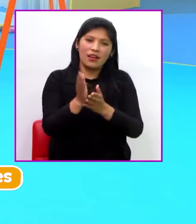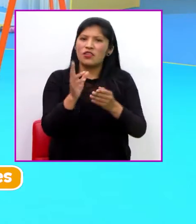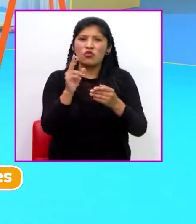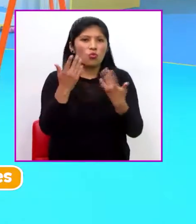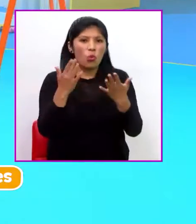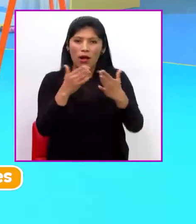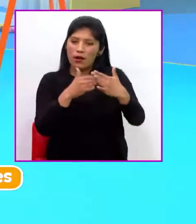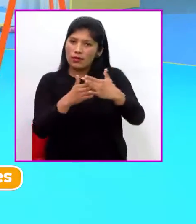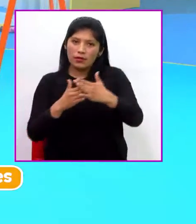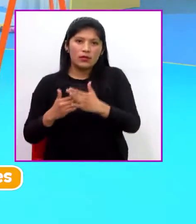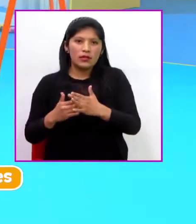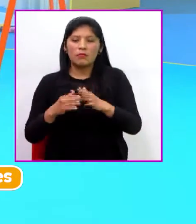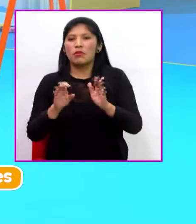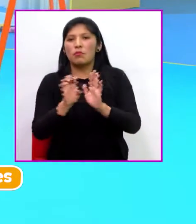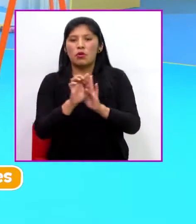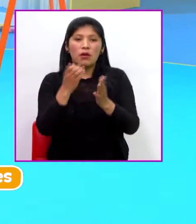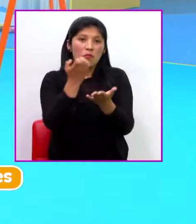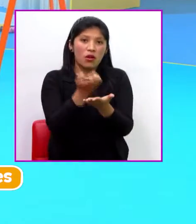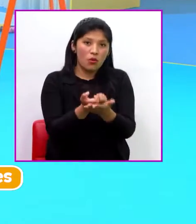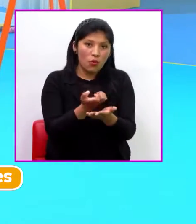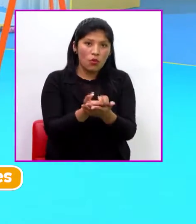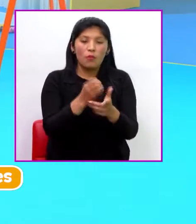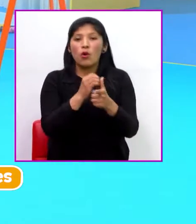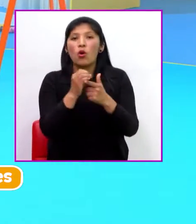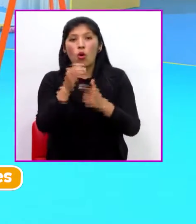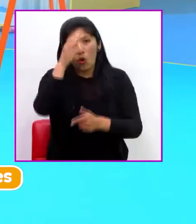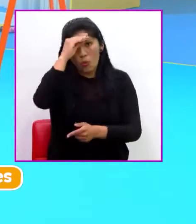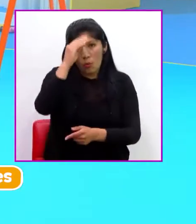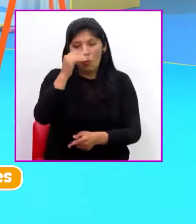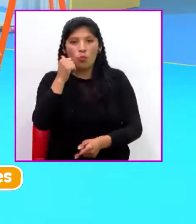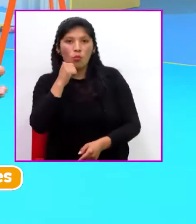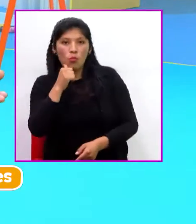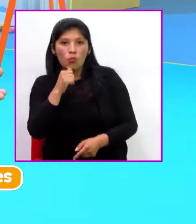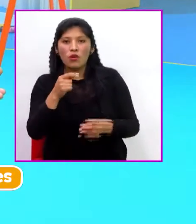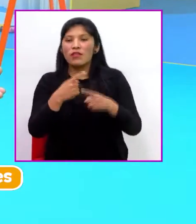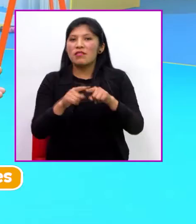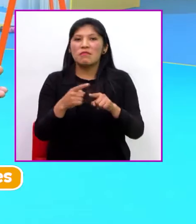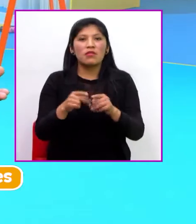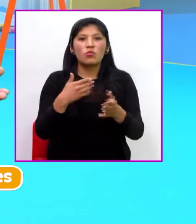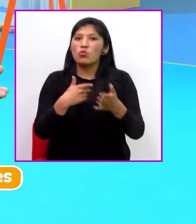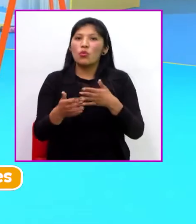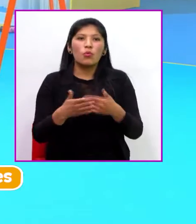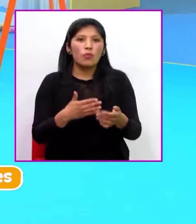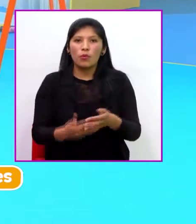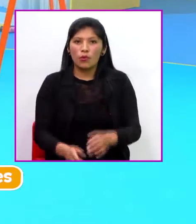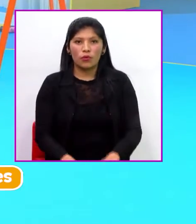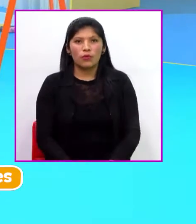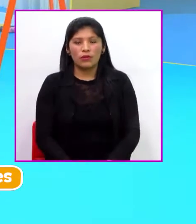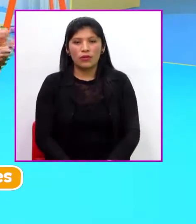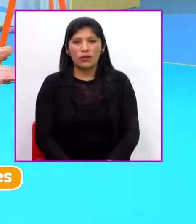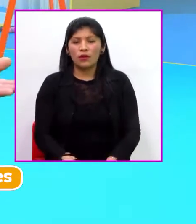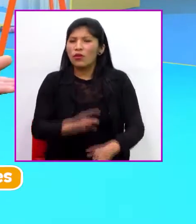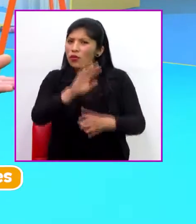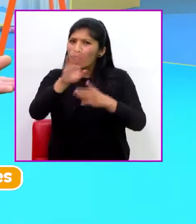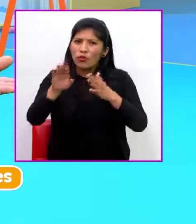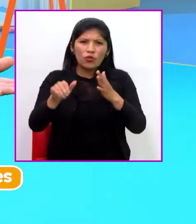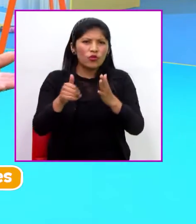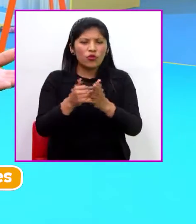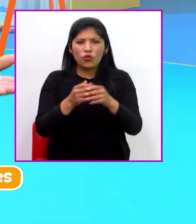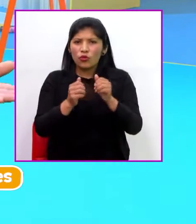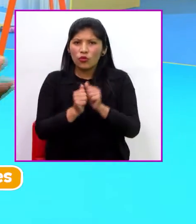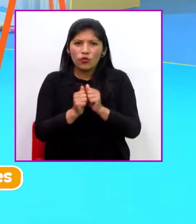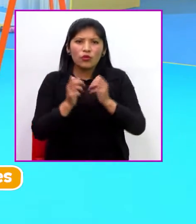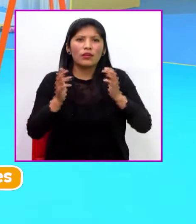ninguna discriminación económica, o si eres varón o mujer, o dependiendo la edad, no, todos son